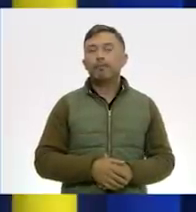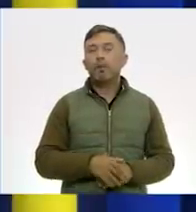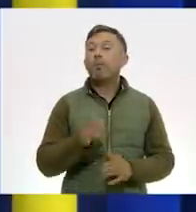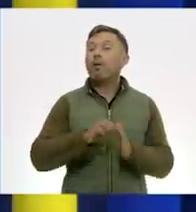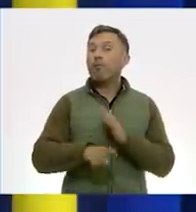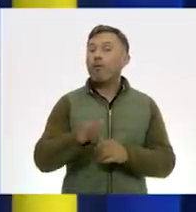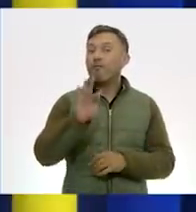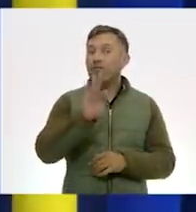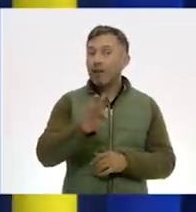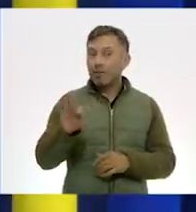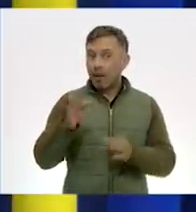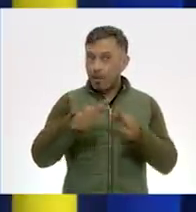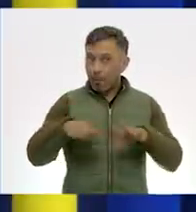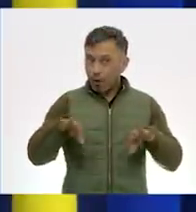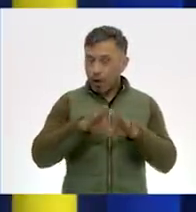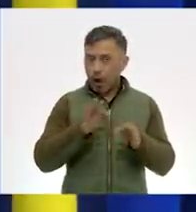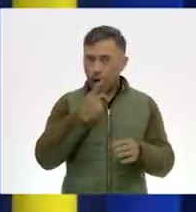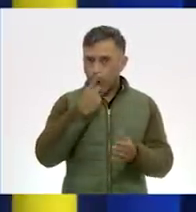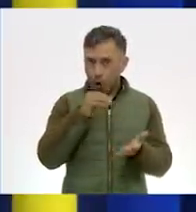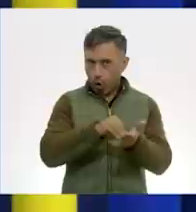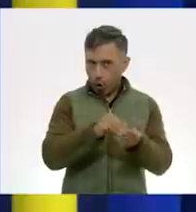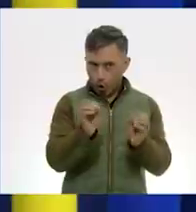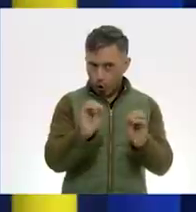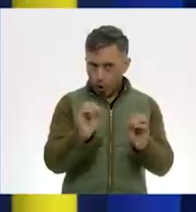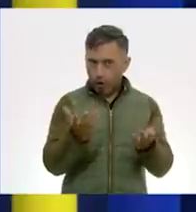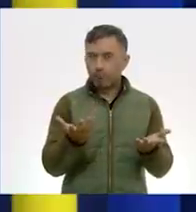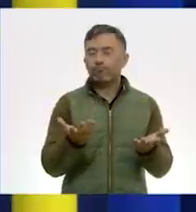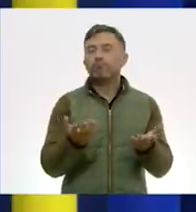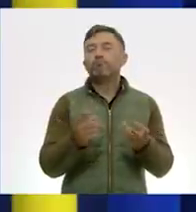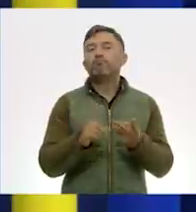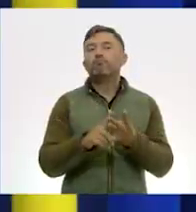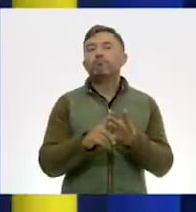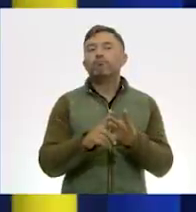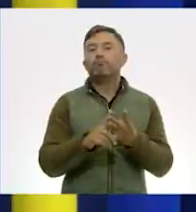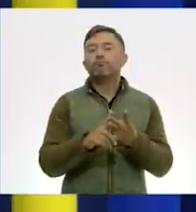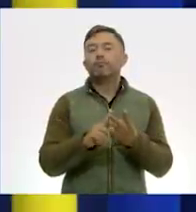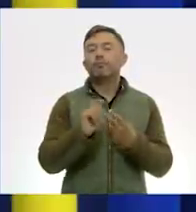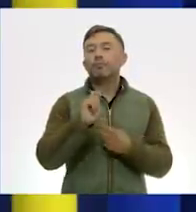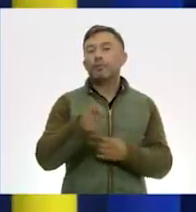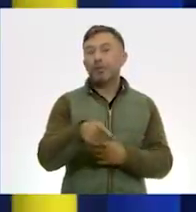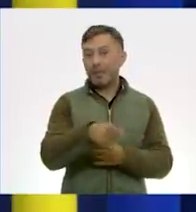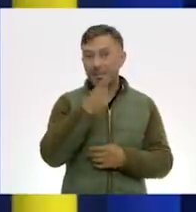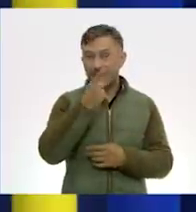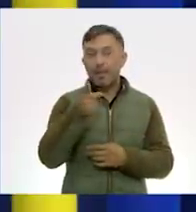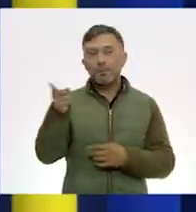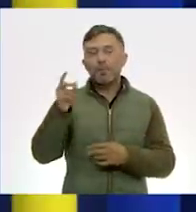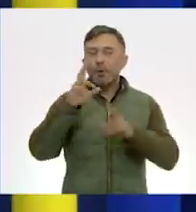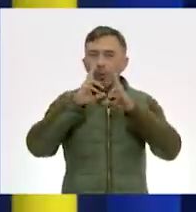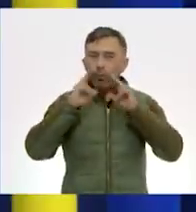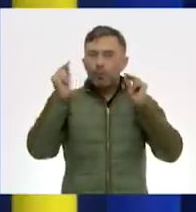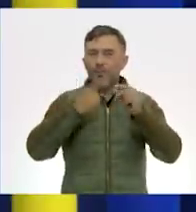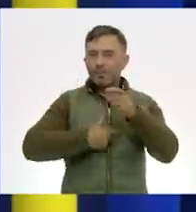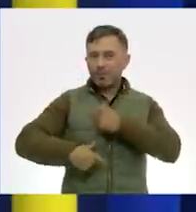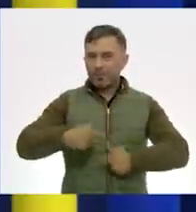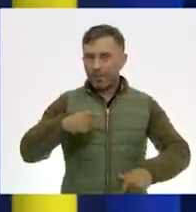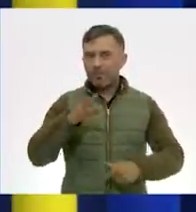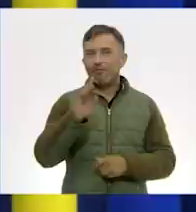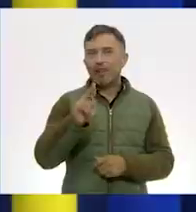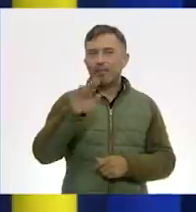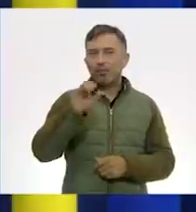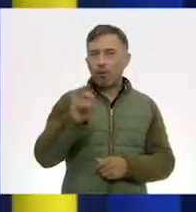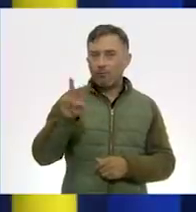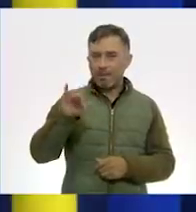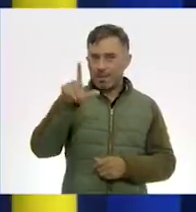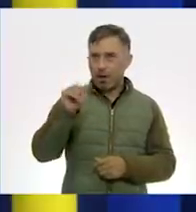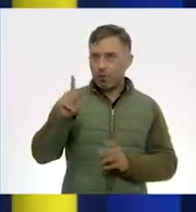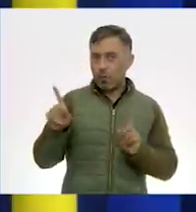fechas importantes, omitió que se había unido específicamente con Francisco Villa durante la Revolución